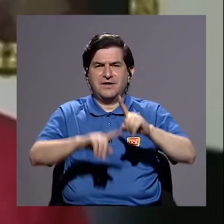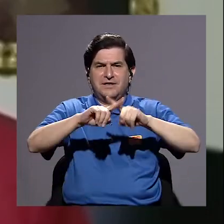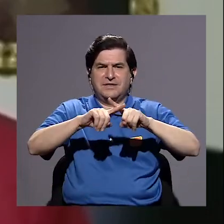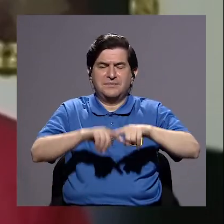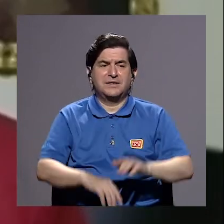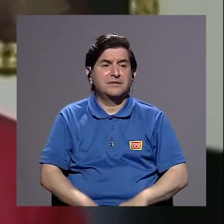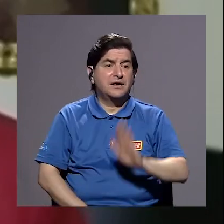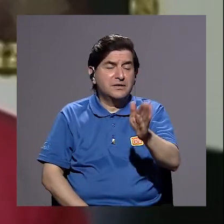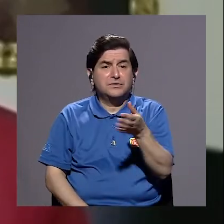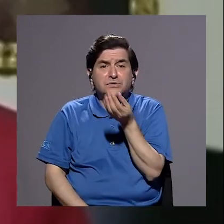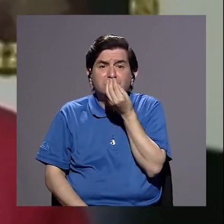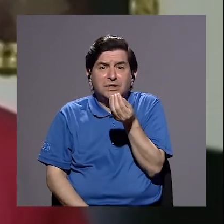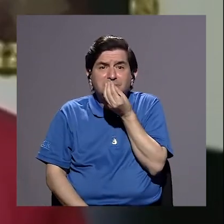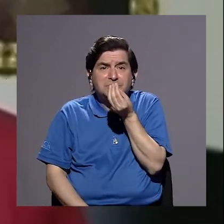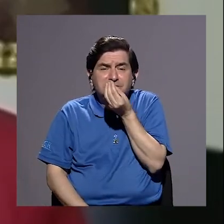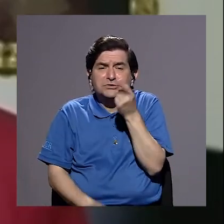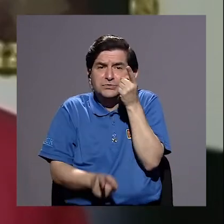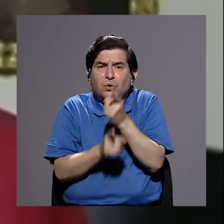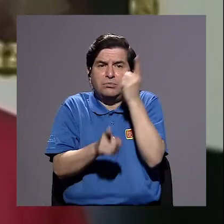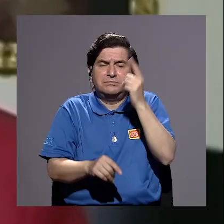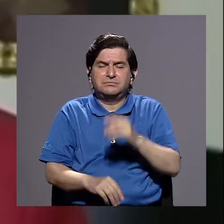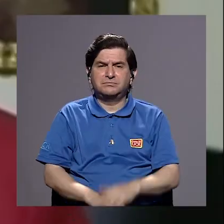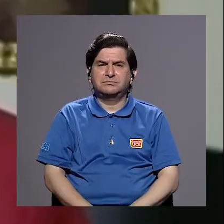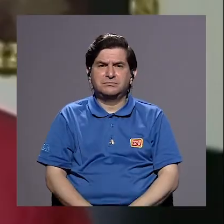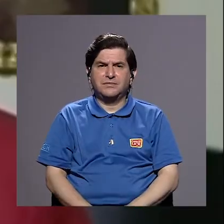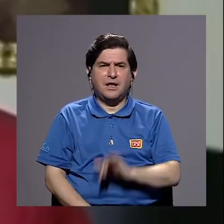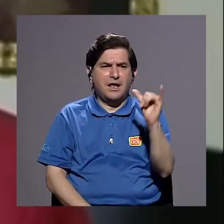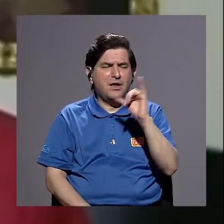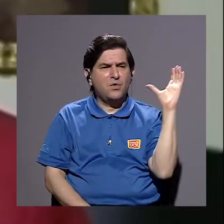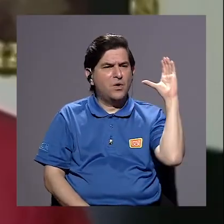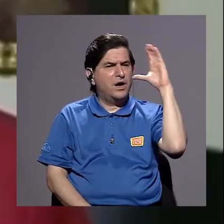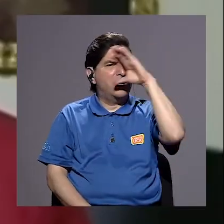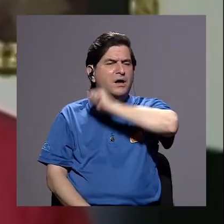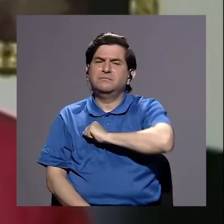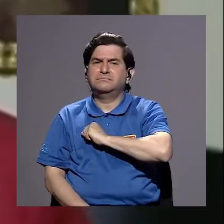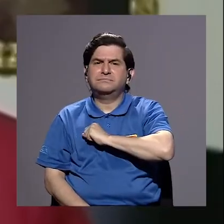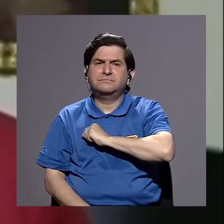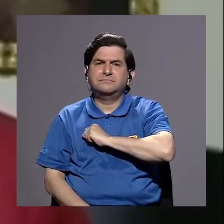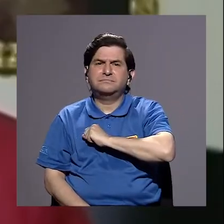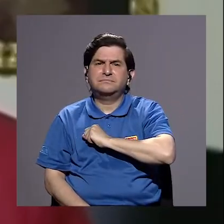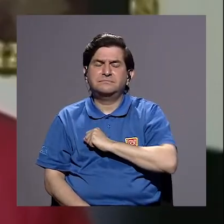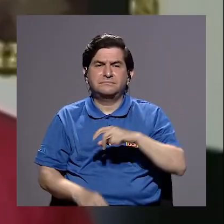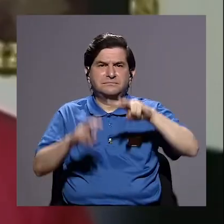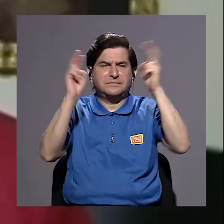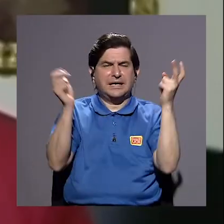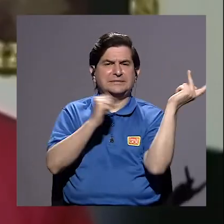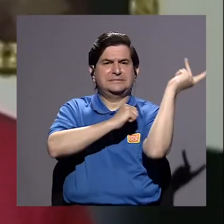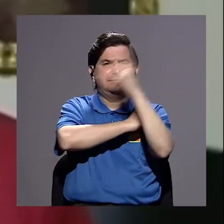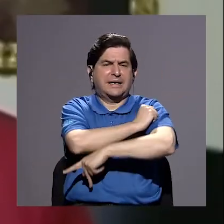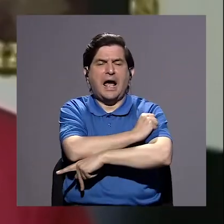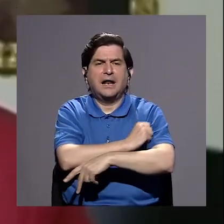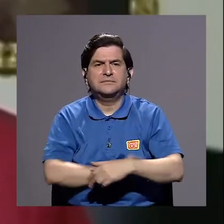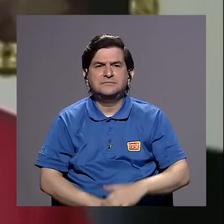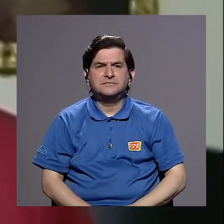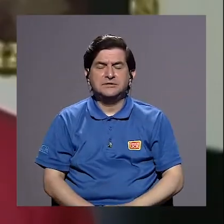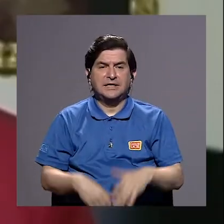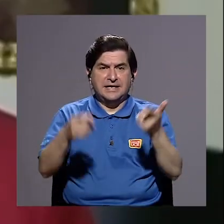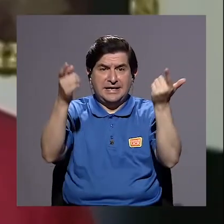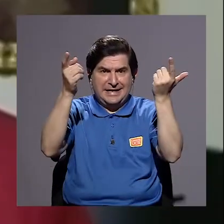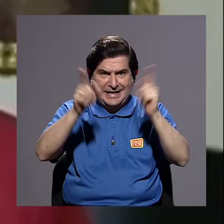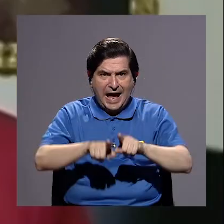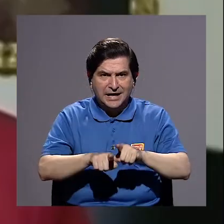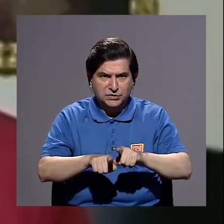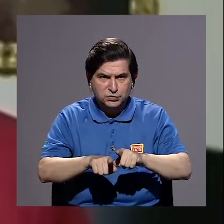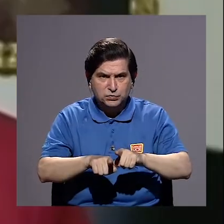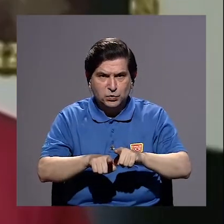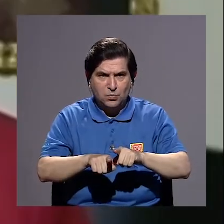de sus alimentos. También esto lo vemos, por ejemplo, en materia penal, en el caso,